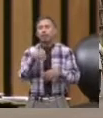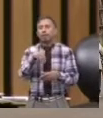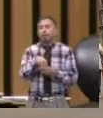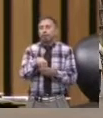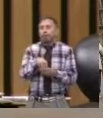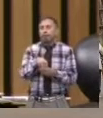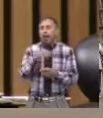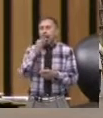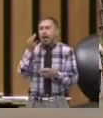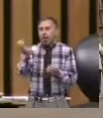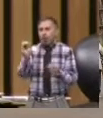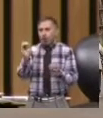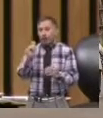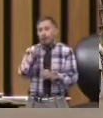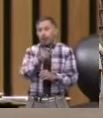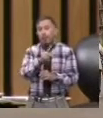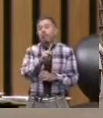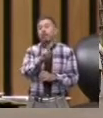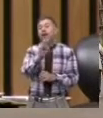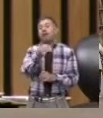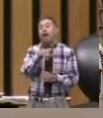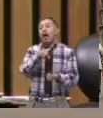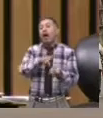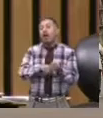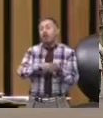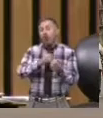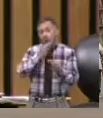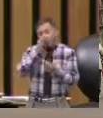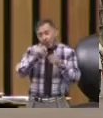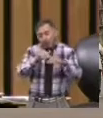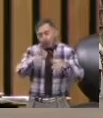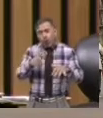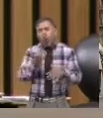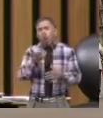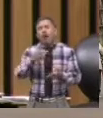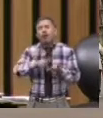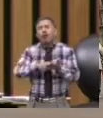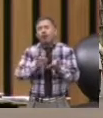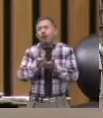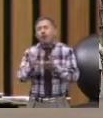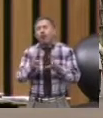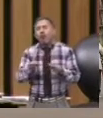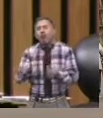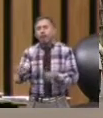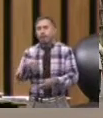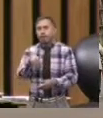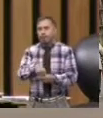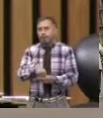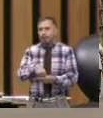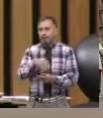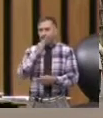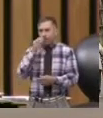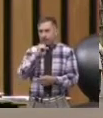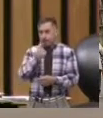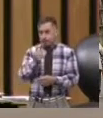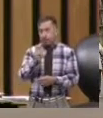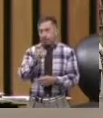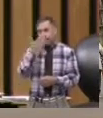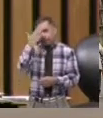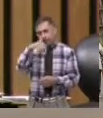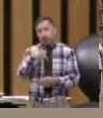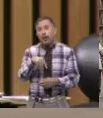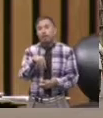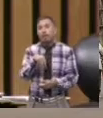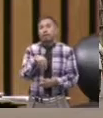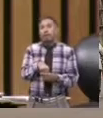el dinero que el Partido Verde usa en realidad en las campañas. Y como sabemos, todo gasto que se esconde implica